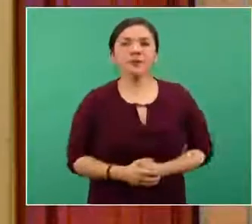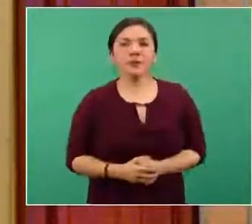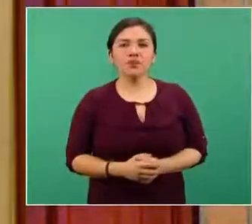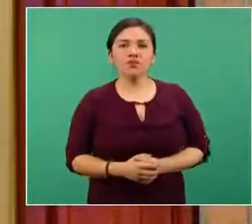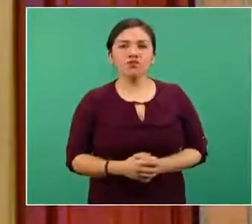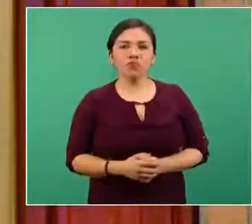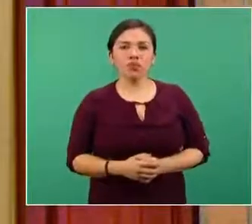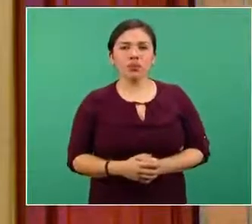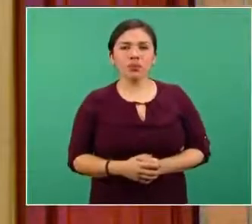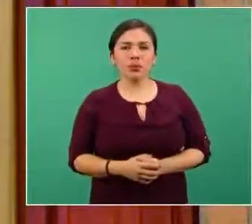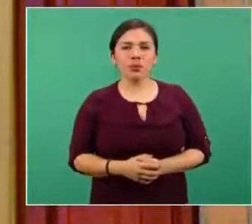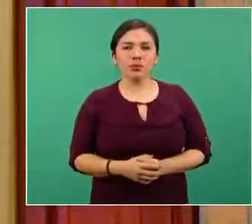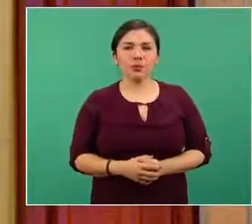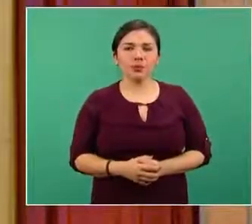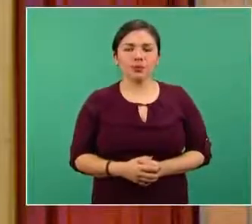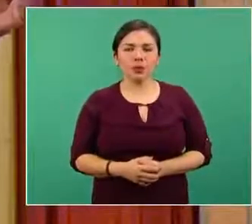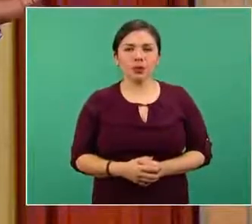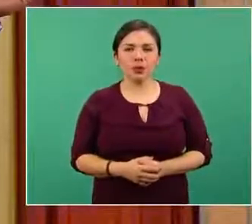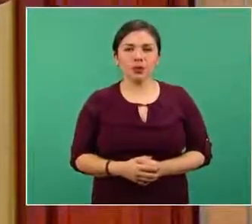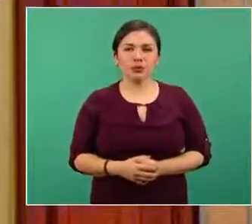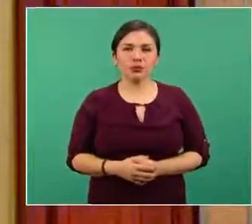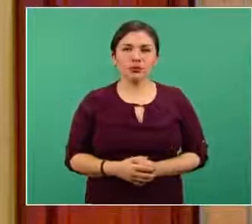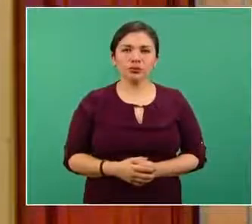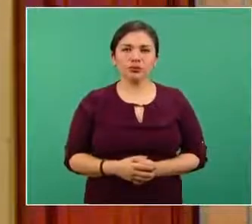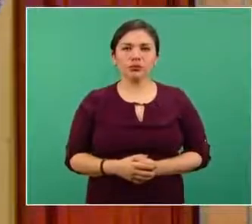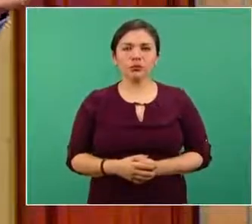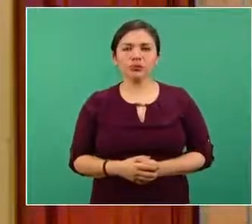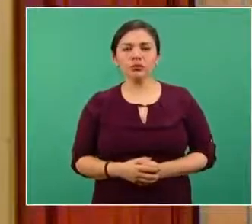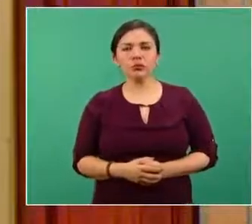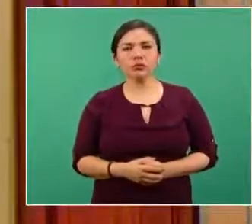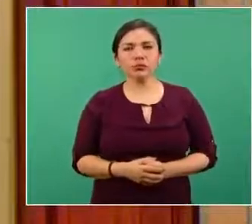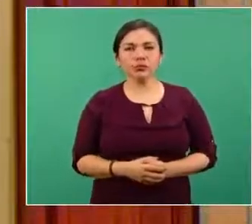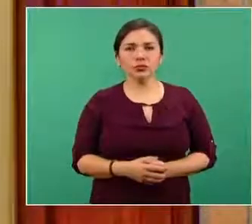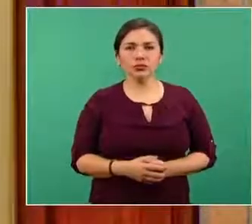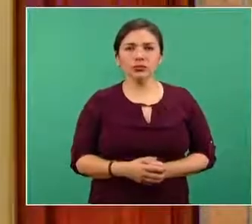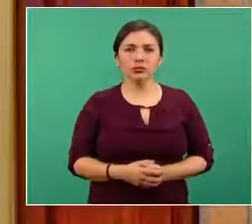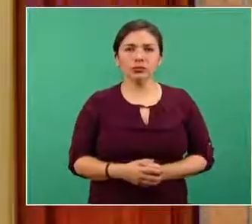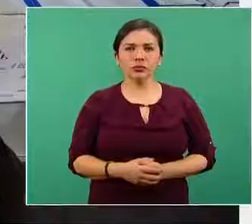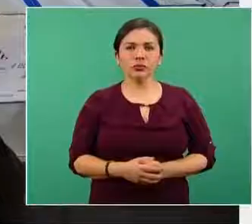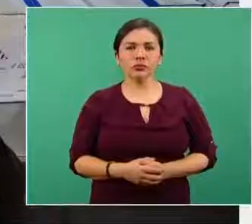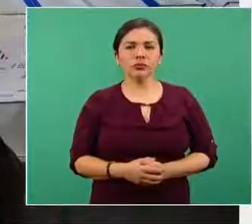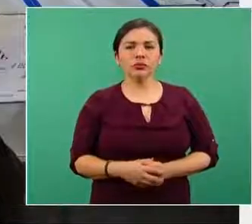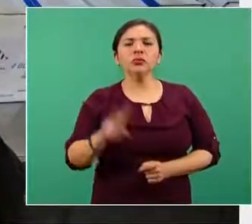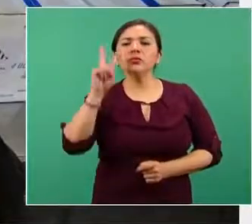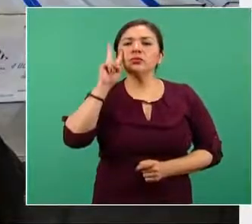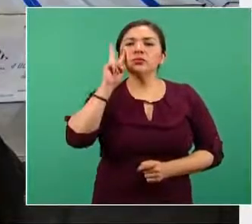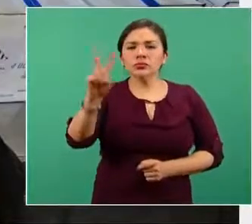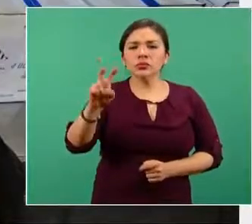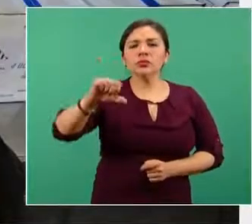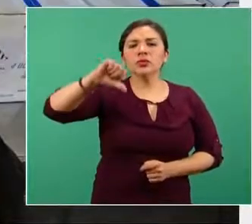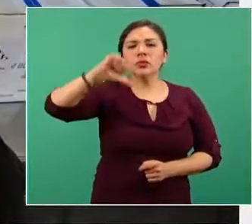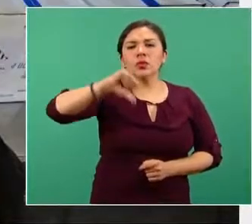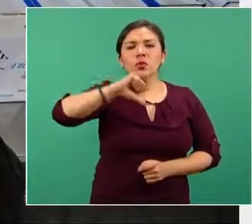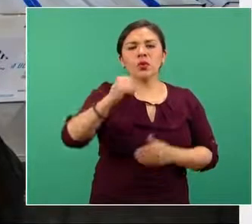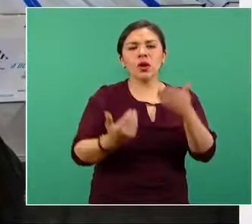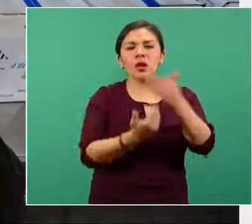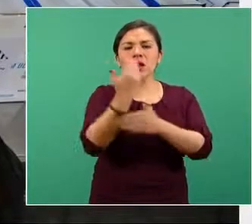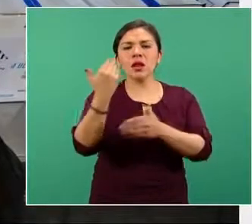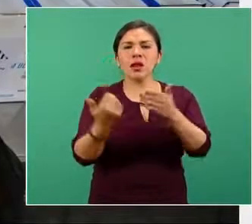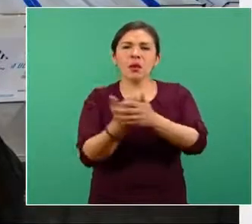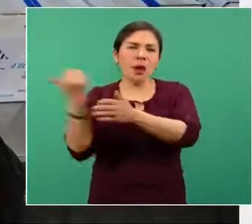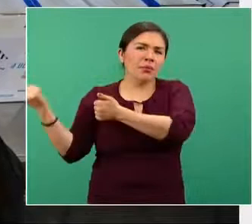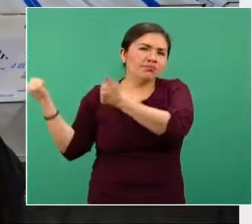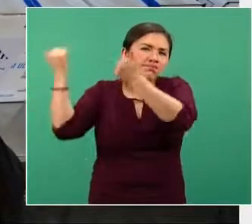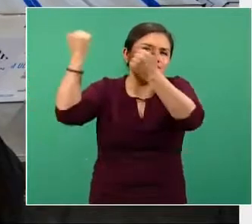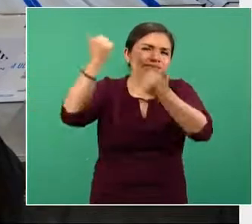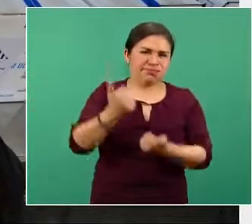siguiente diapositiva, podemos ver justo el arribo de vacuna que se realizó el día de hoy,